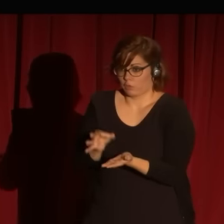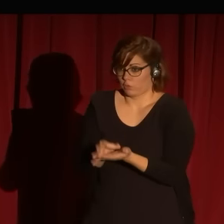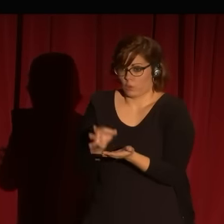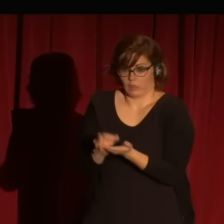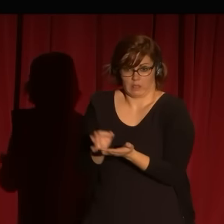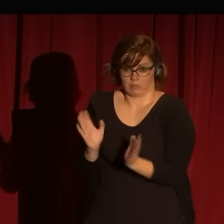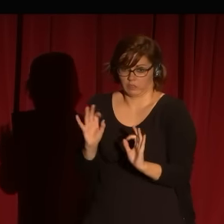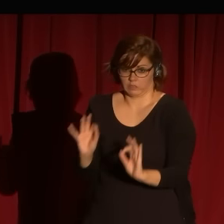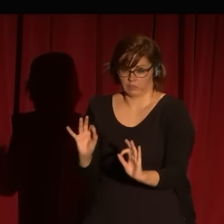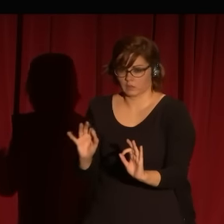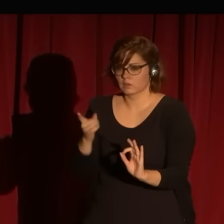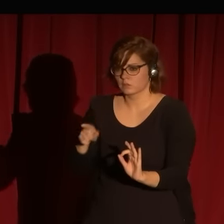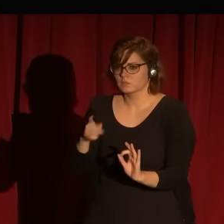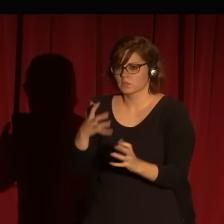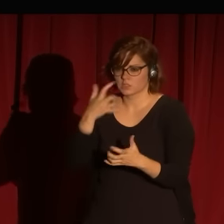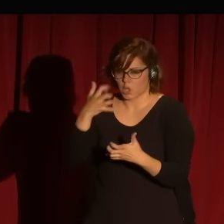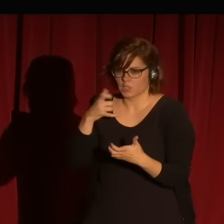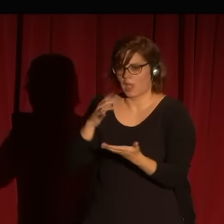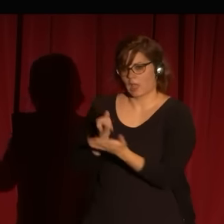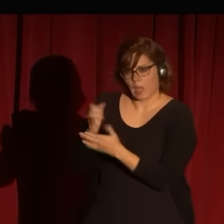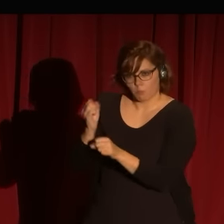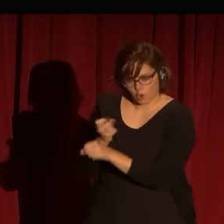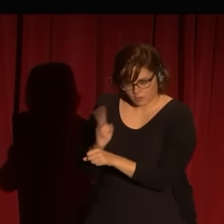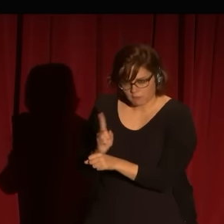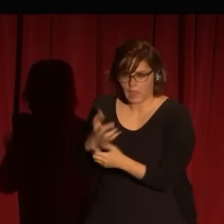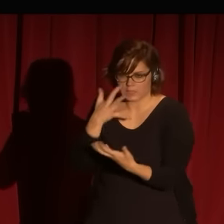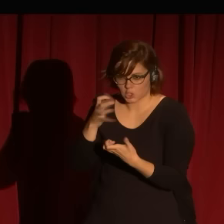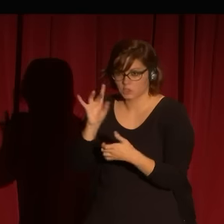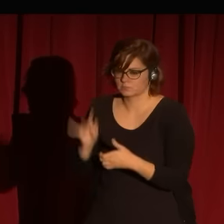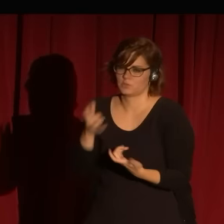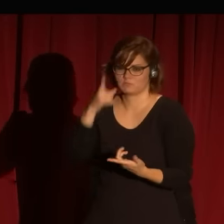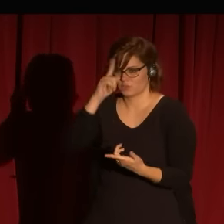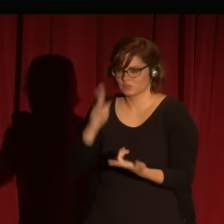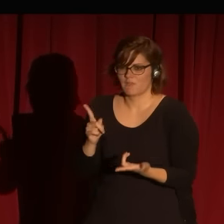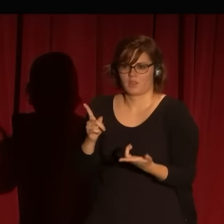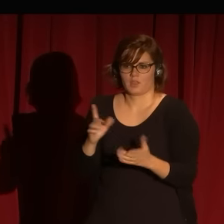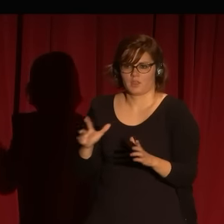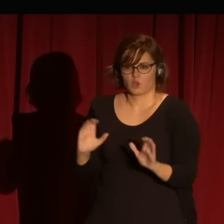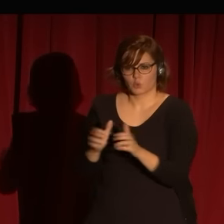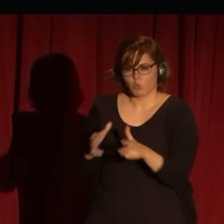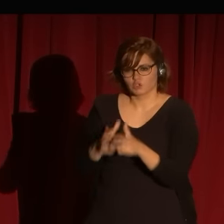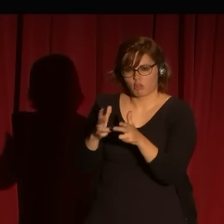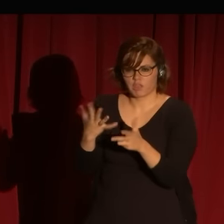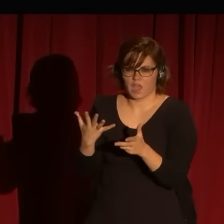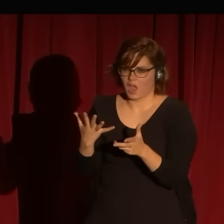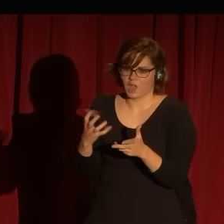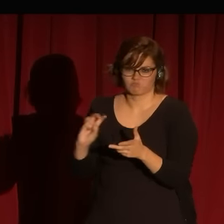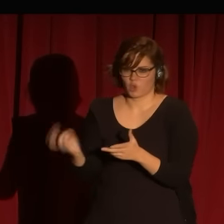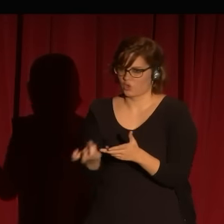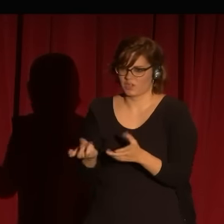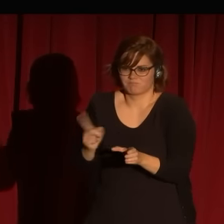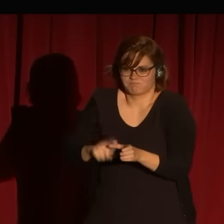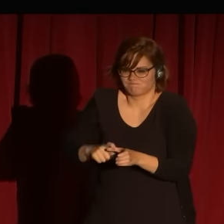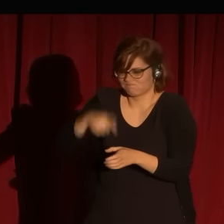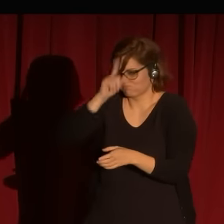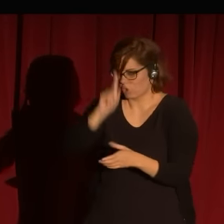momento se distingue claramente de los campesinos o de Las campesinas pero es difícil distinguirla del resto de las clases sociales de la